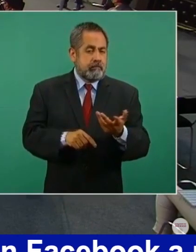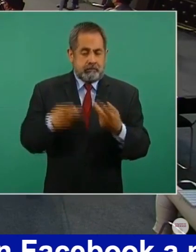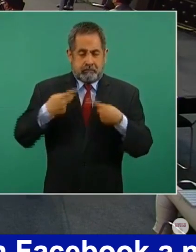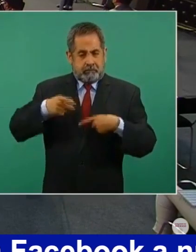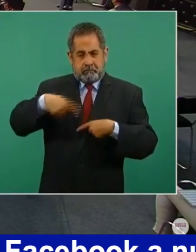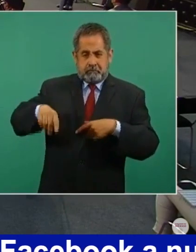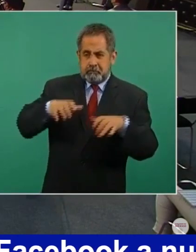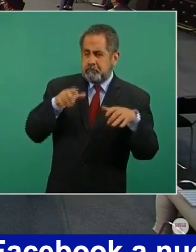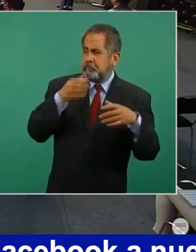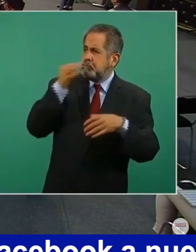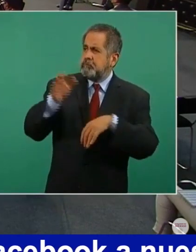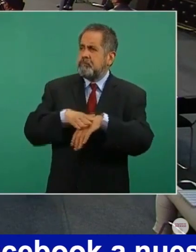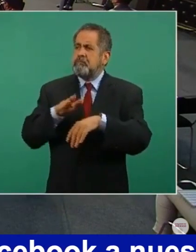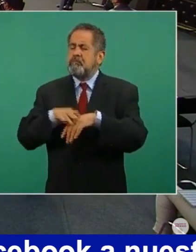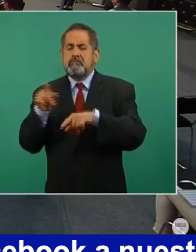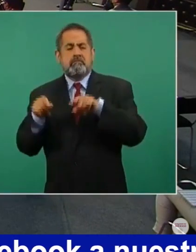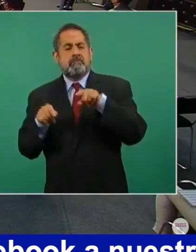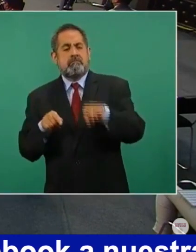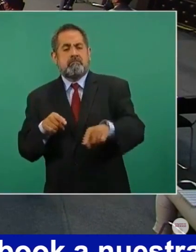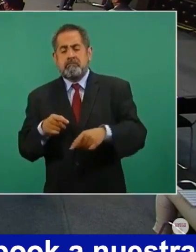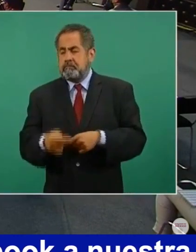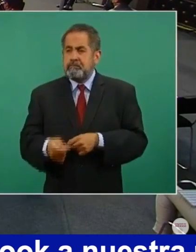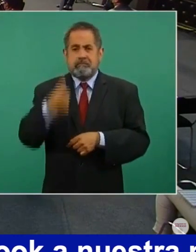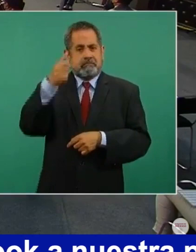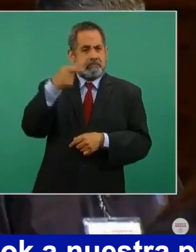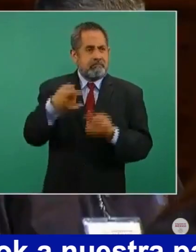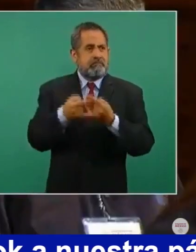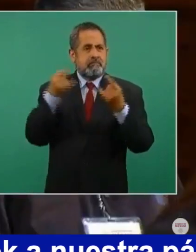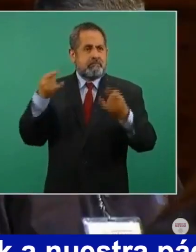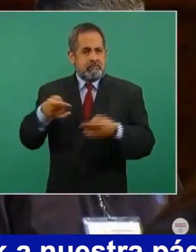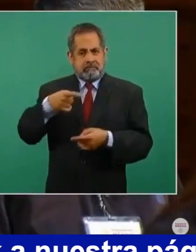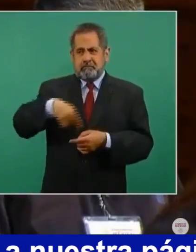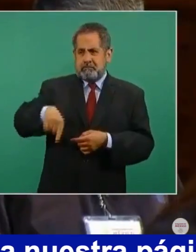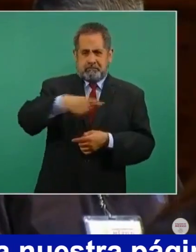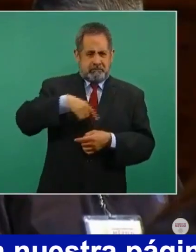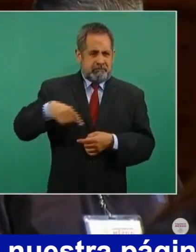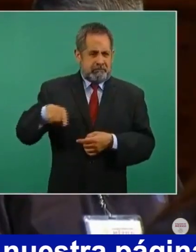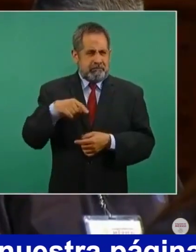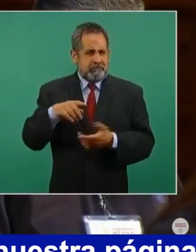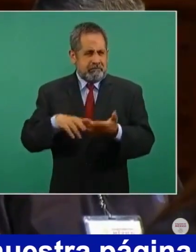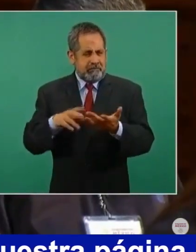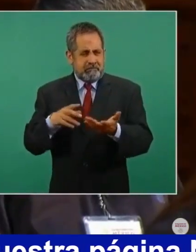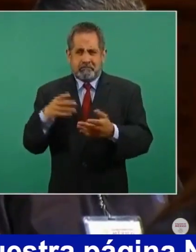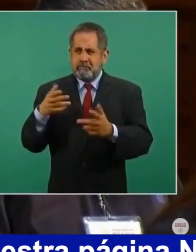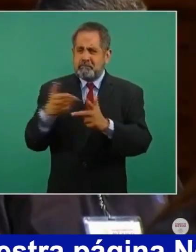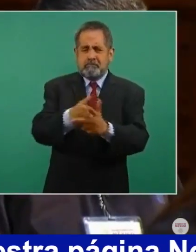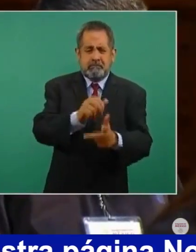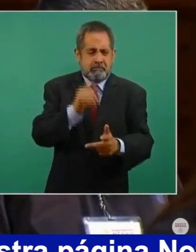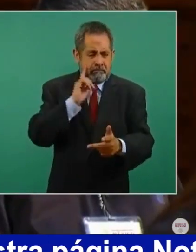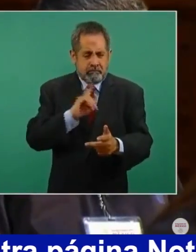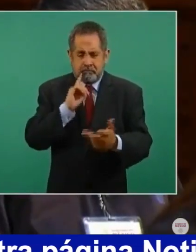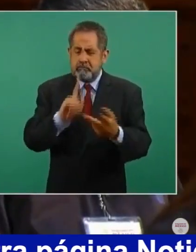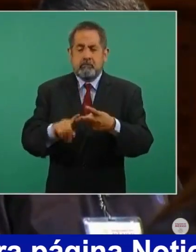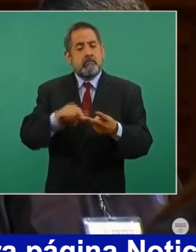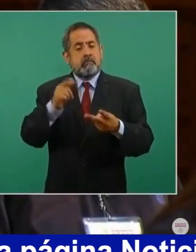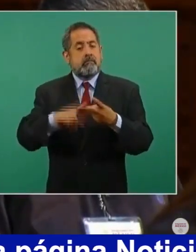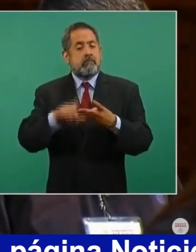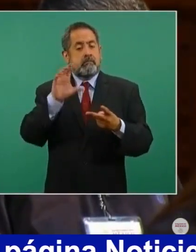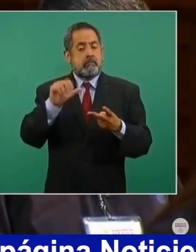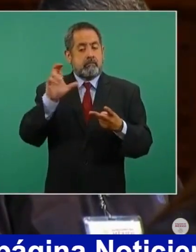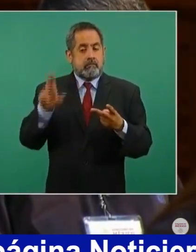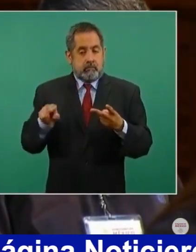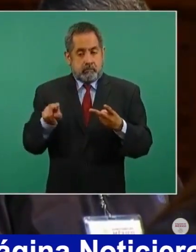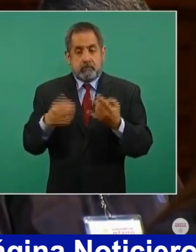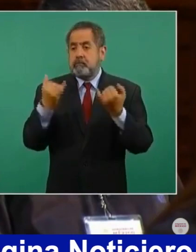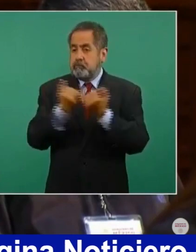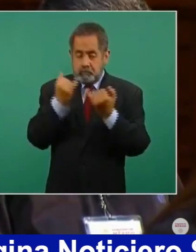pobladores estarían mencionando que sería el primer feminicidio que ellos hayan visto. Otro asesinato de una mujer en Cancún, y